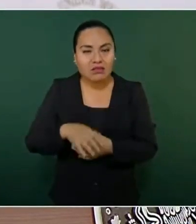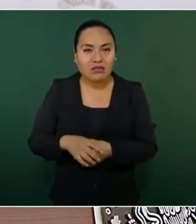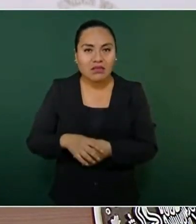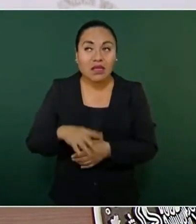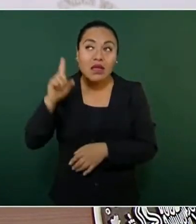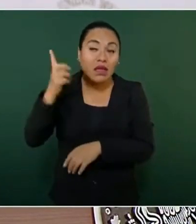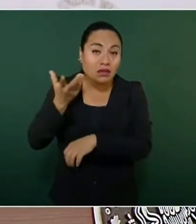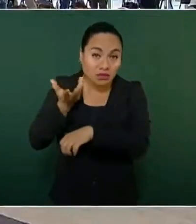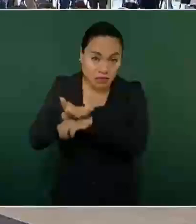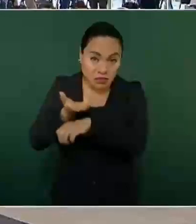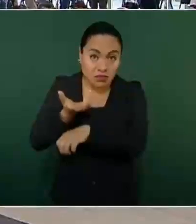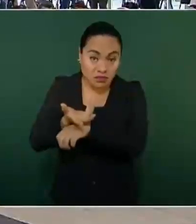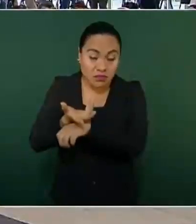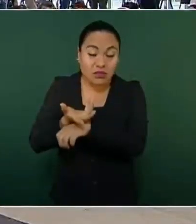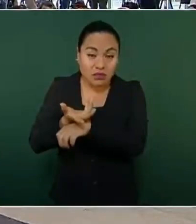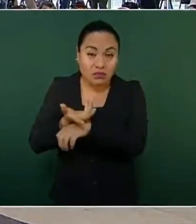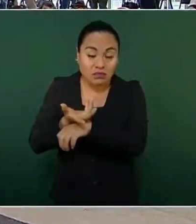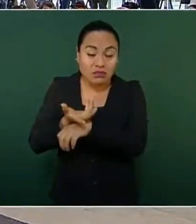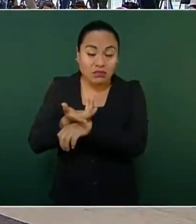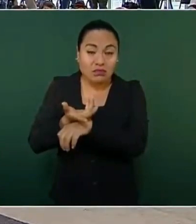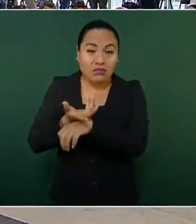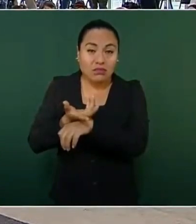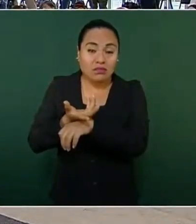Unidos, en